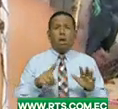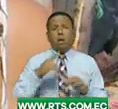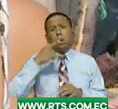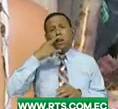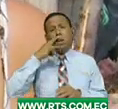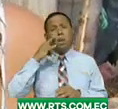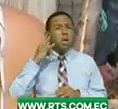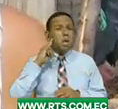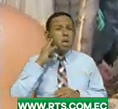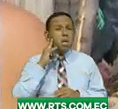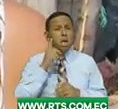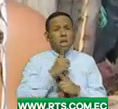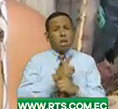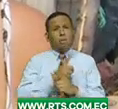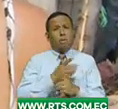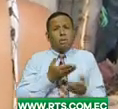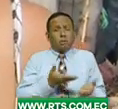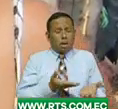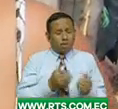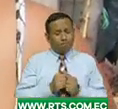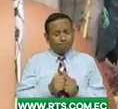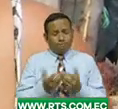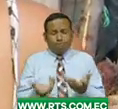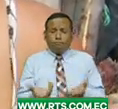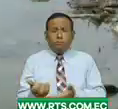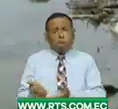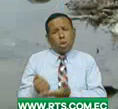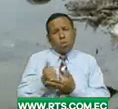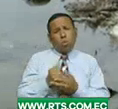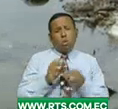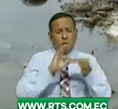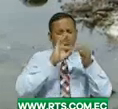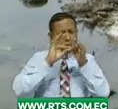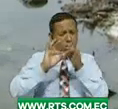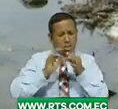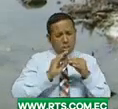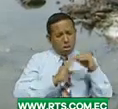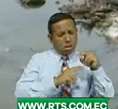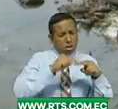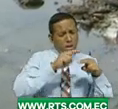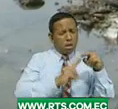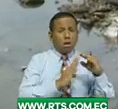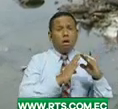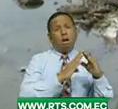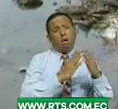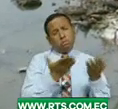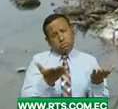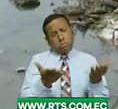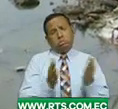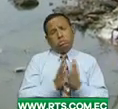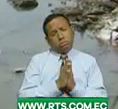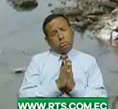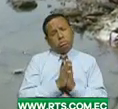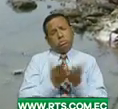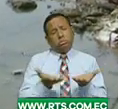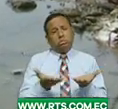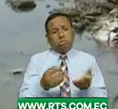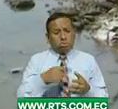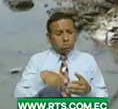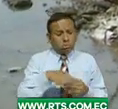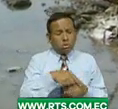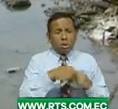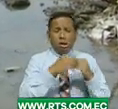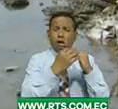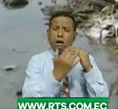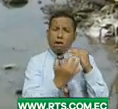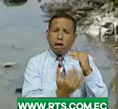especial, ver si me ayudan para poder arreglar mi casita y no nos alcanza como para poder armar esa pared, y todavía estamos así